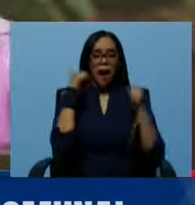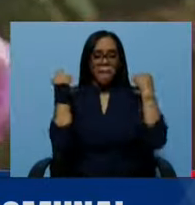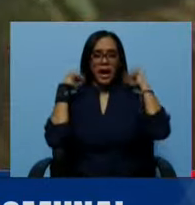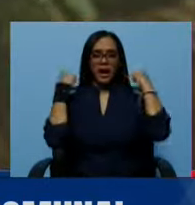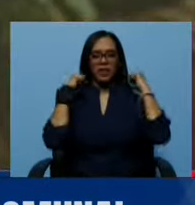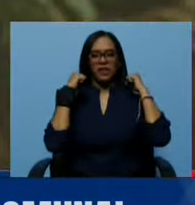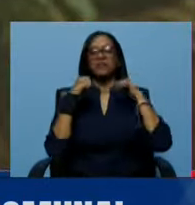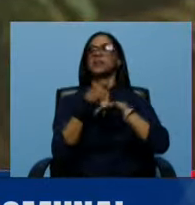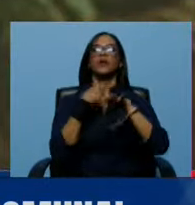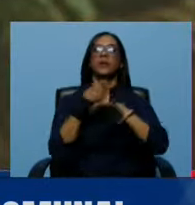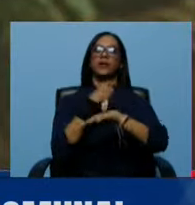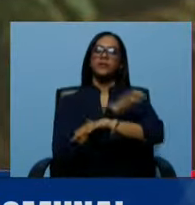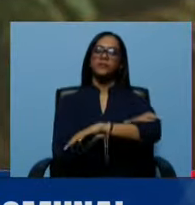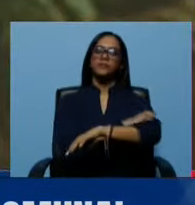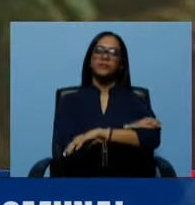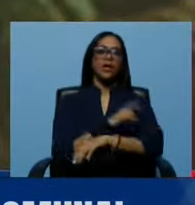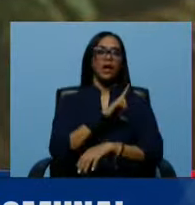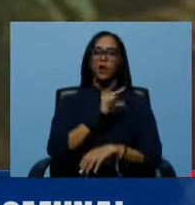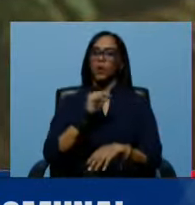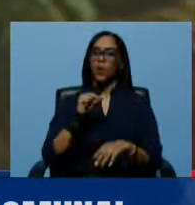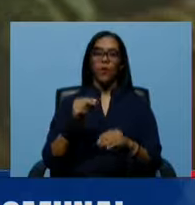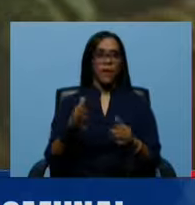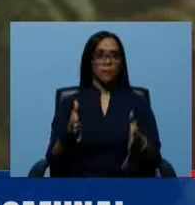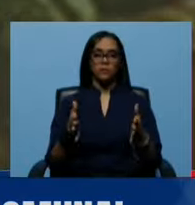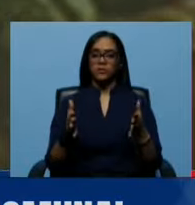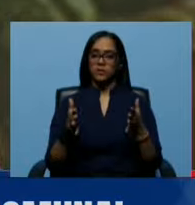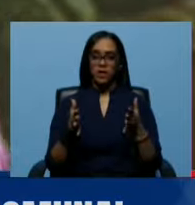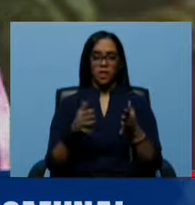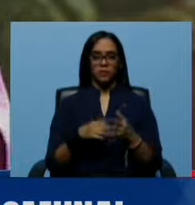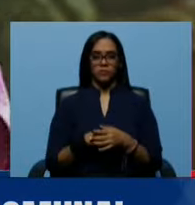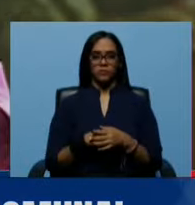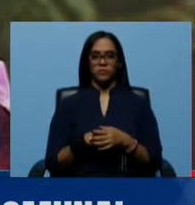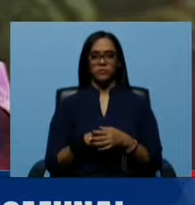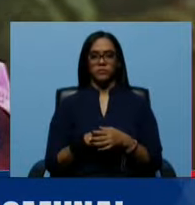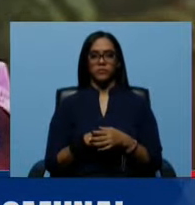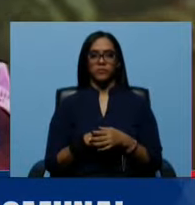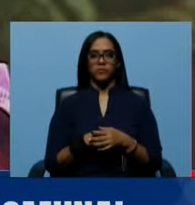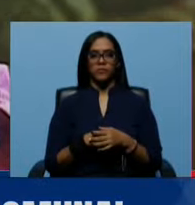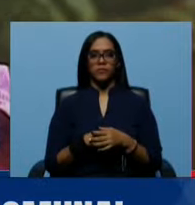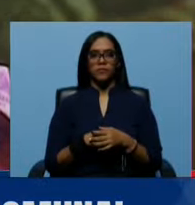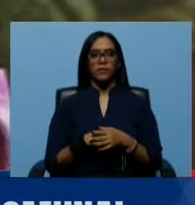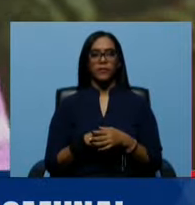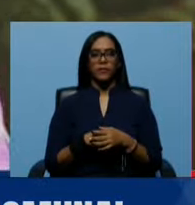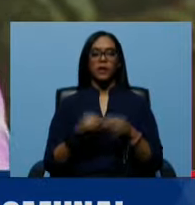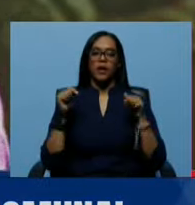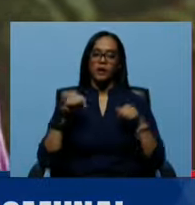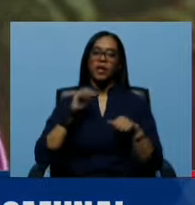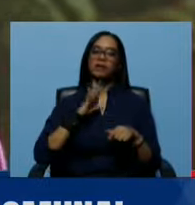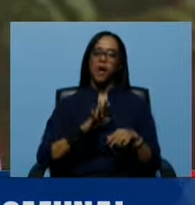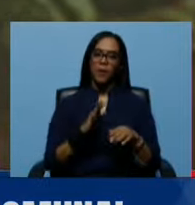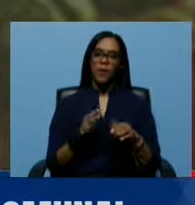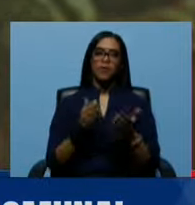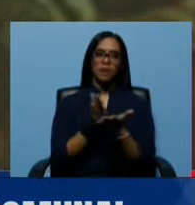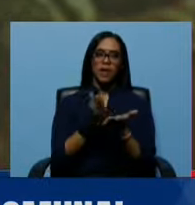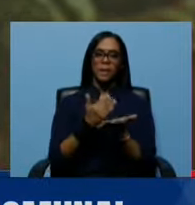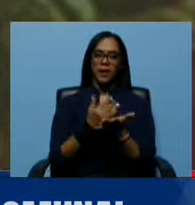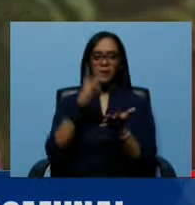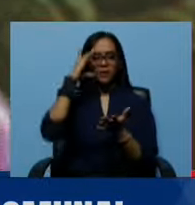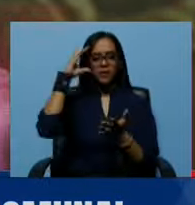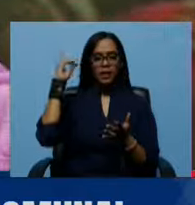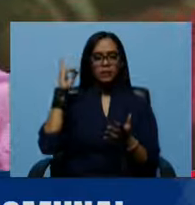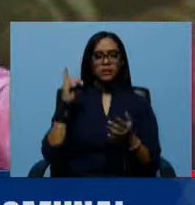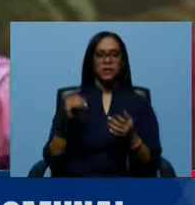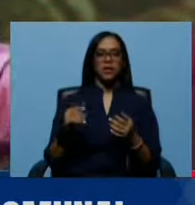Estado burgués que no hemos superado. Aquí estamos en una fase, Delcy, que